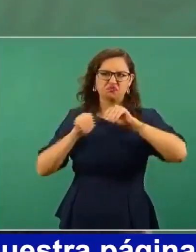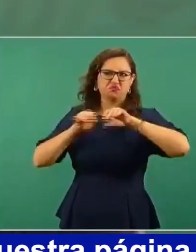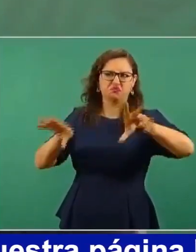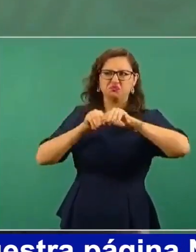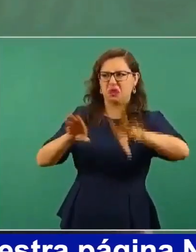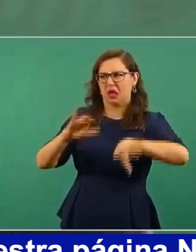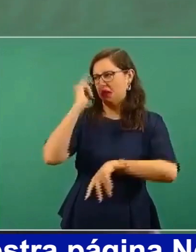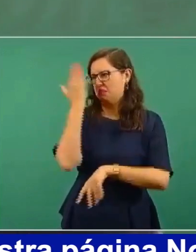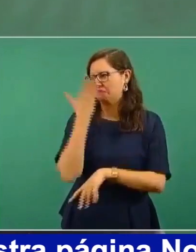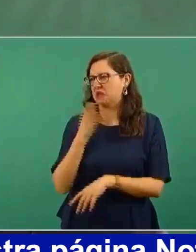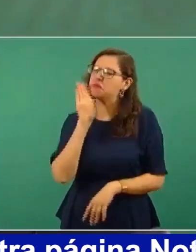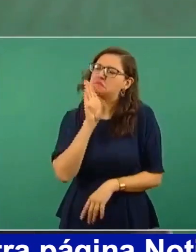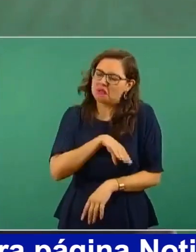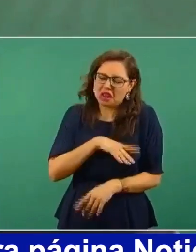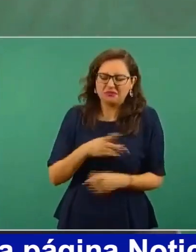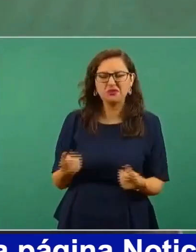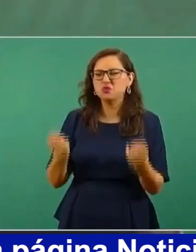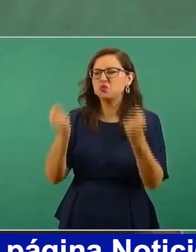credibilidad,